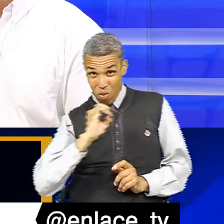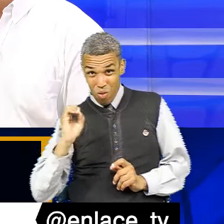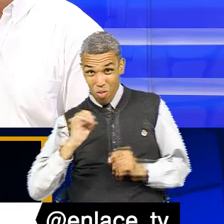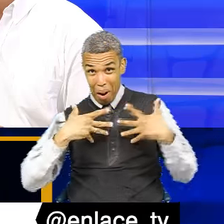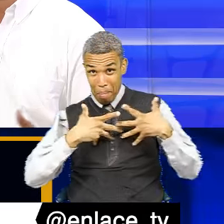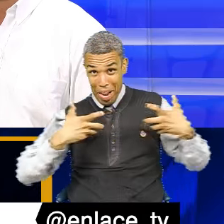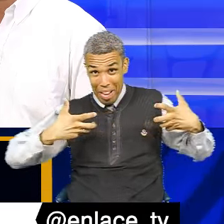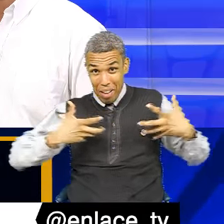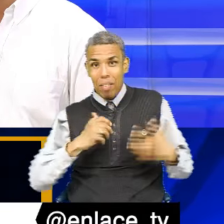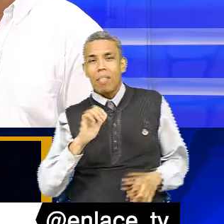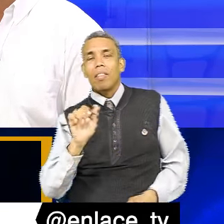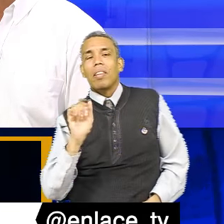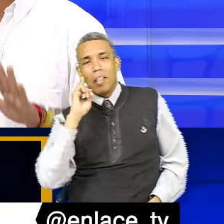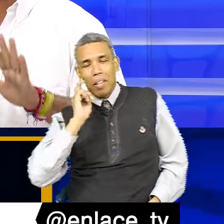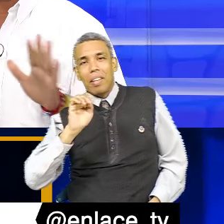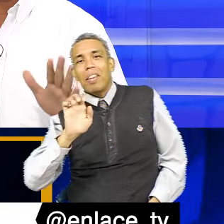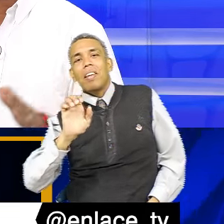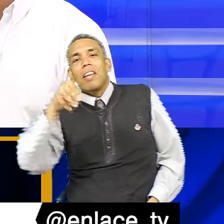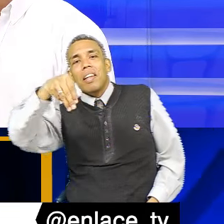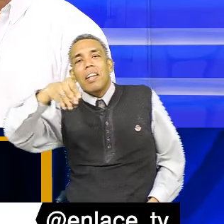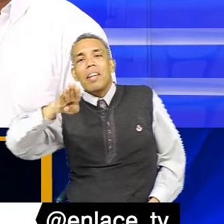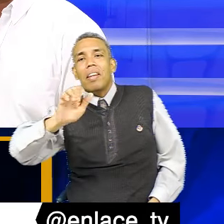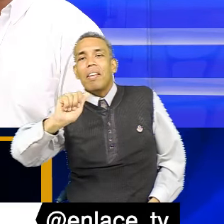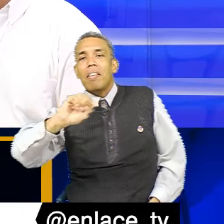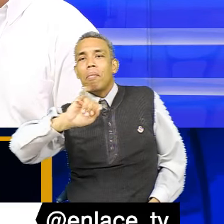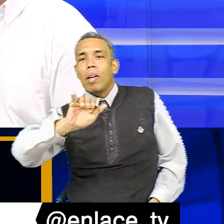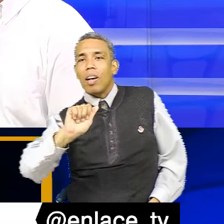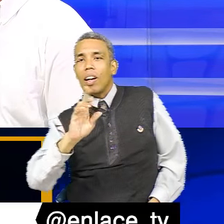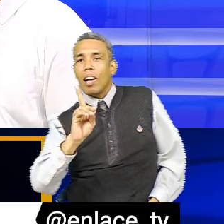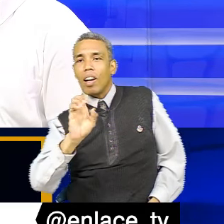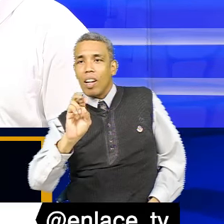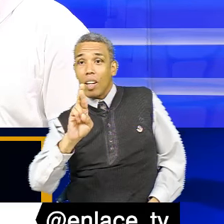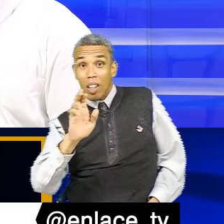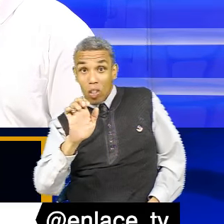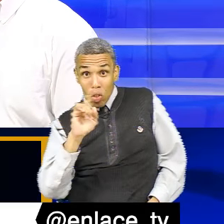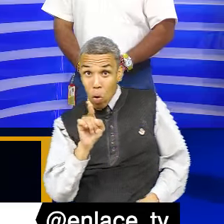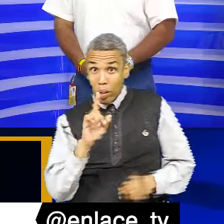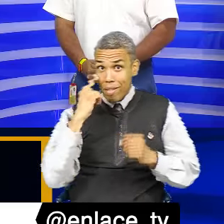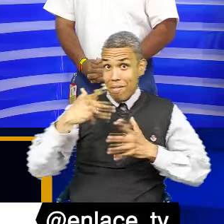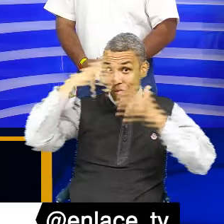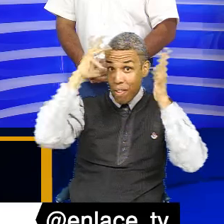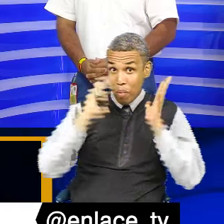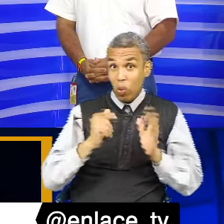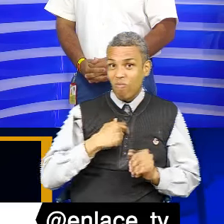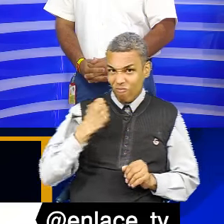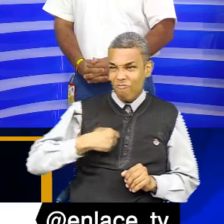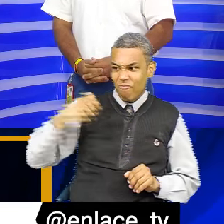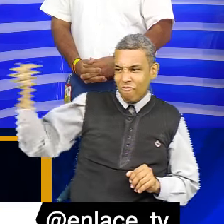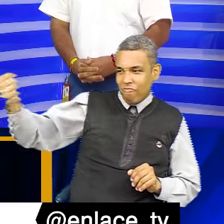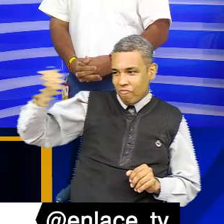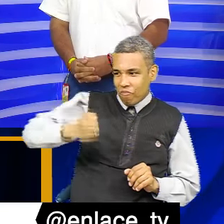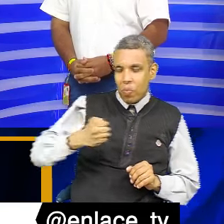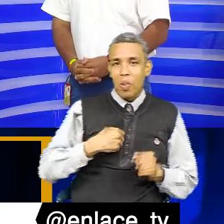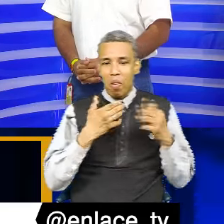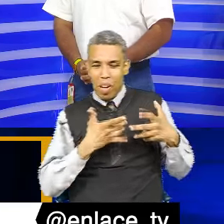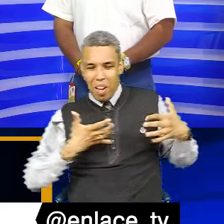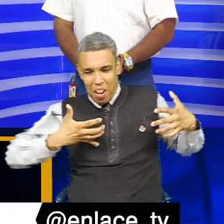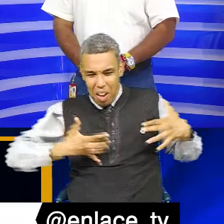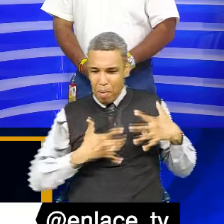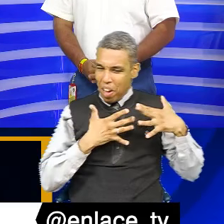donde la podamos pasar súper sanamente y algo muy bonito. Bueno, concejal, hablando de artistas, le cuento